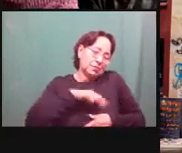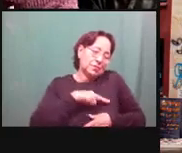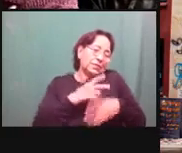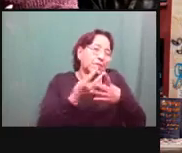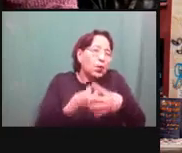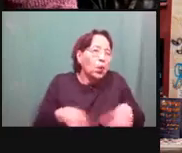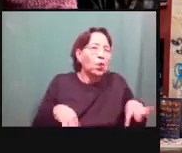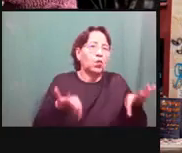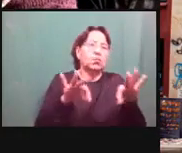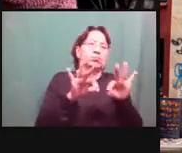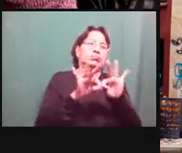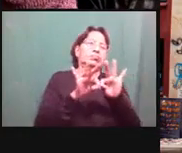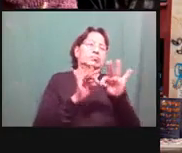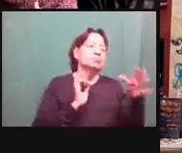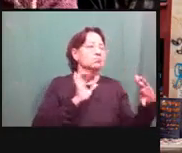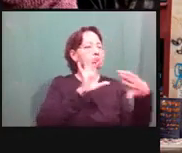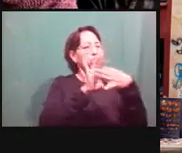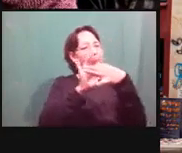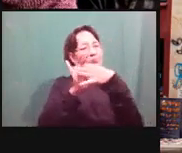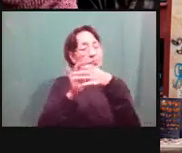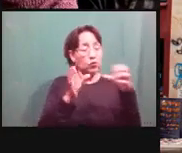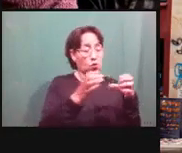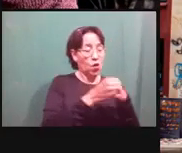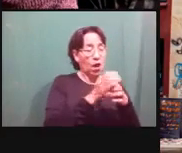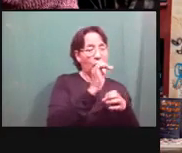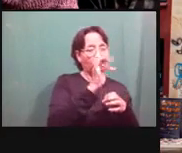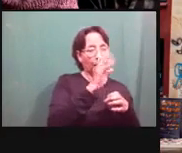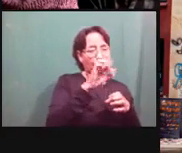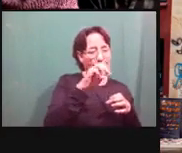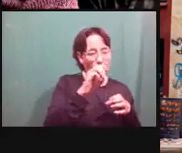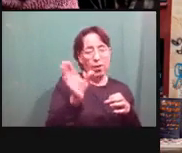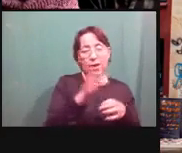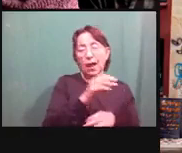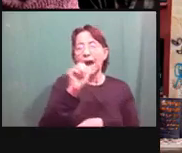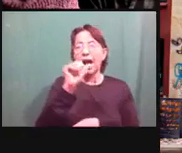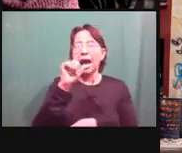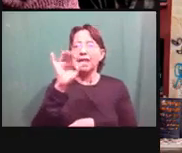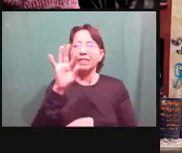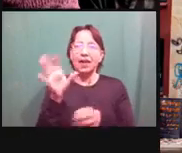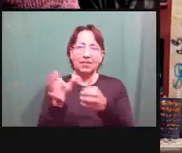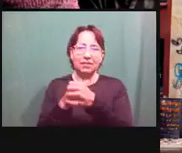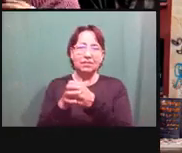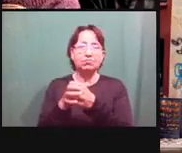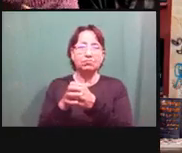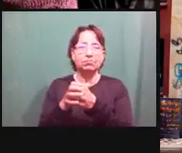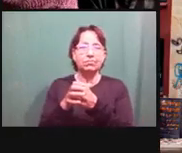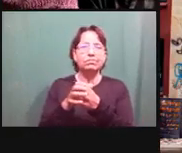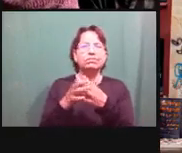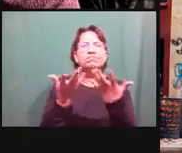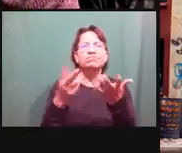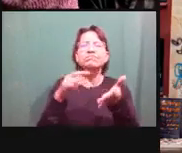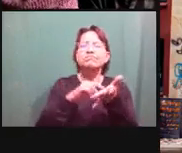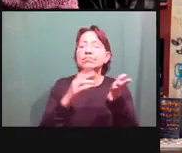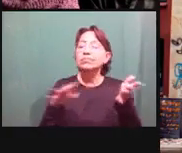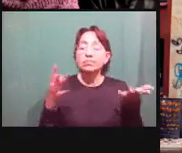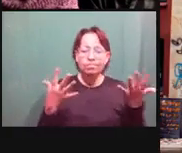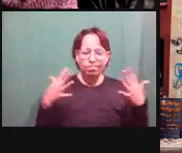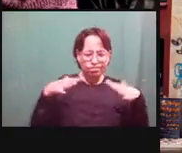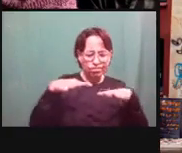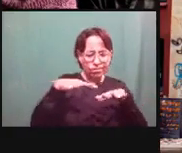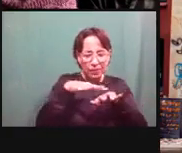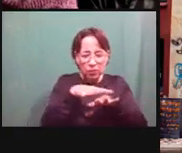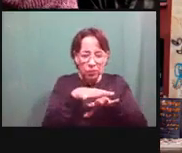a articular, digamos que tanto ATEMPO como Aletea han tenido una apuesta muy importante por tejer y por trabajar en